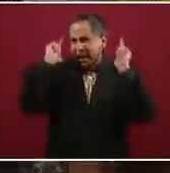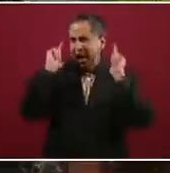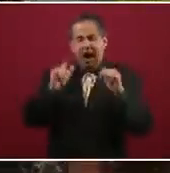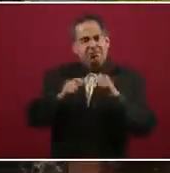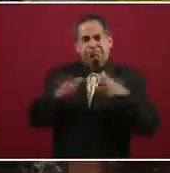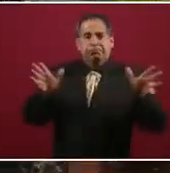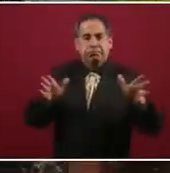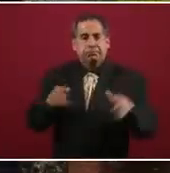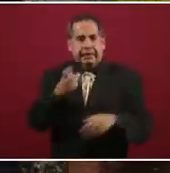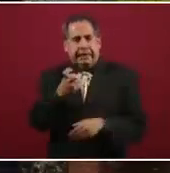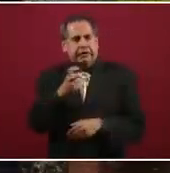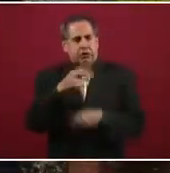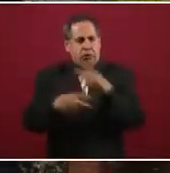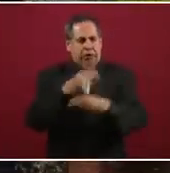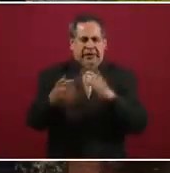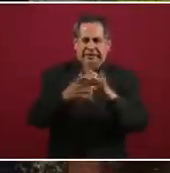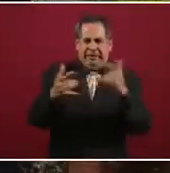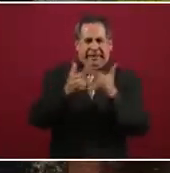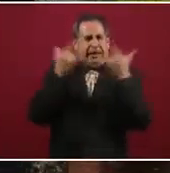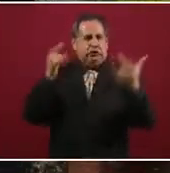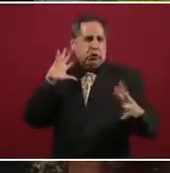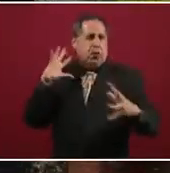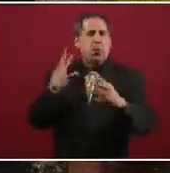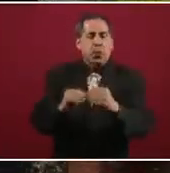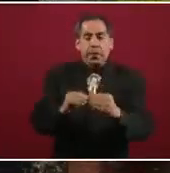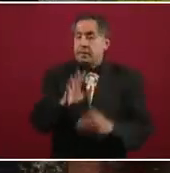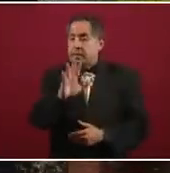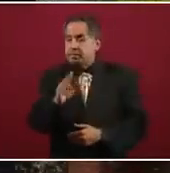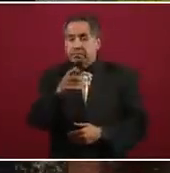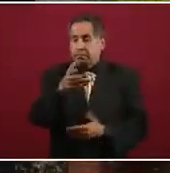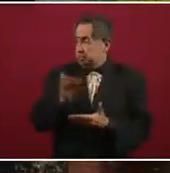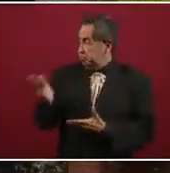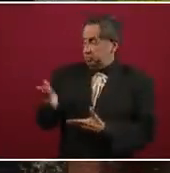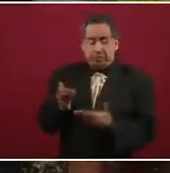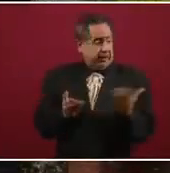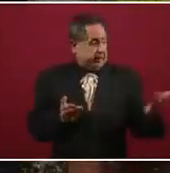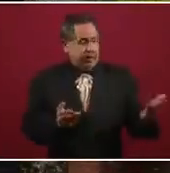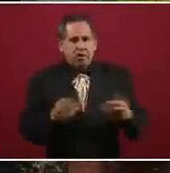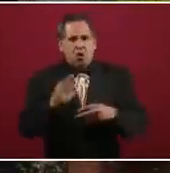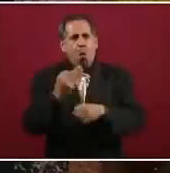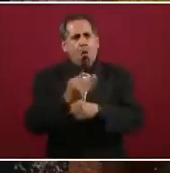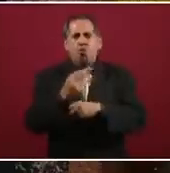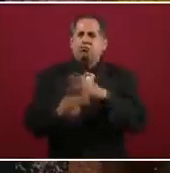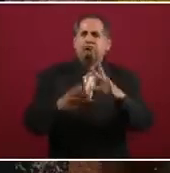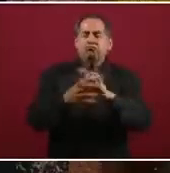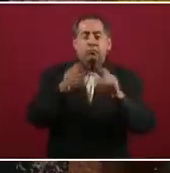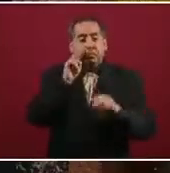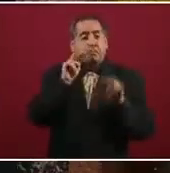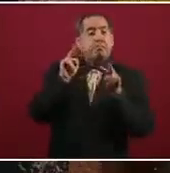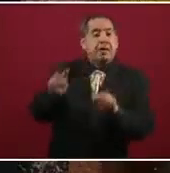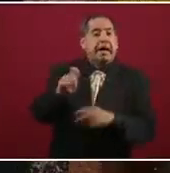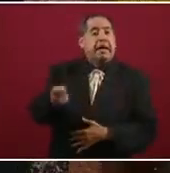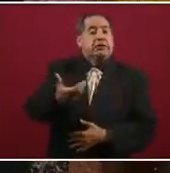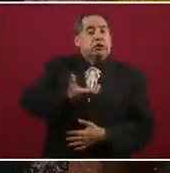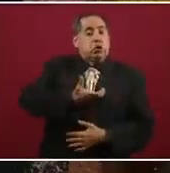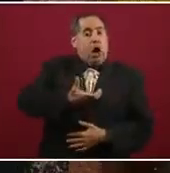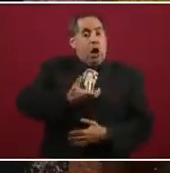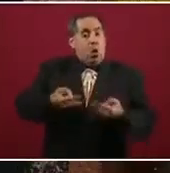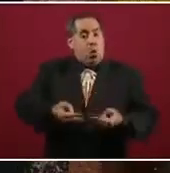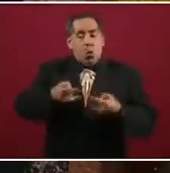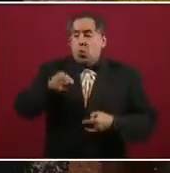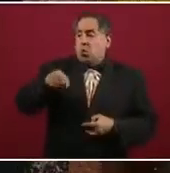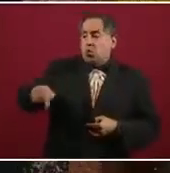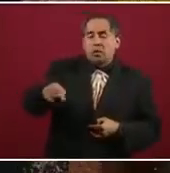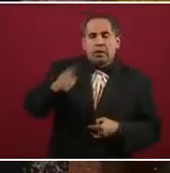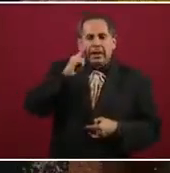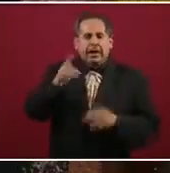tenemos preparado para todos ustedes. Pero antes, ¿qué les parece, Patricia, Saraí, si vamos al Zócalo, donde se encuentra nuestra